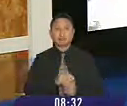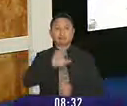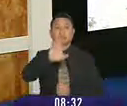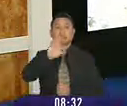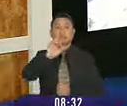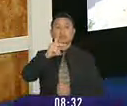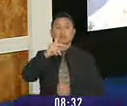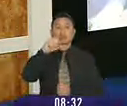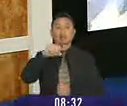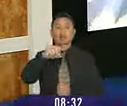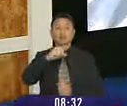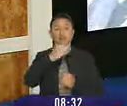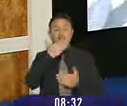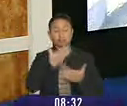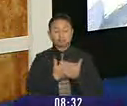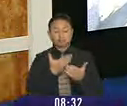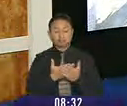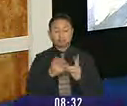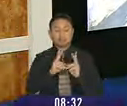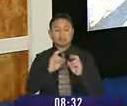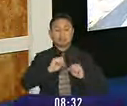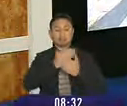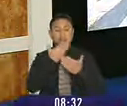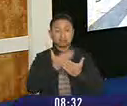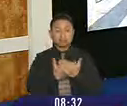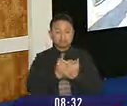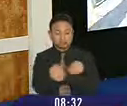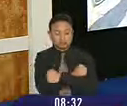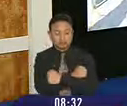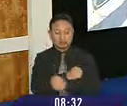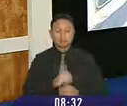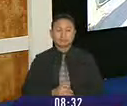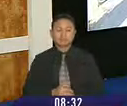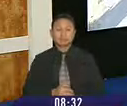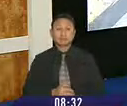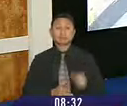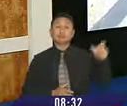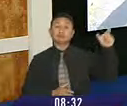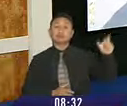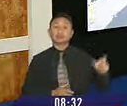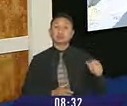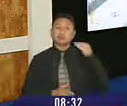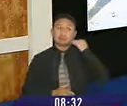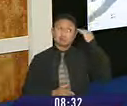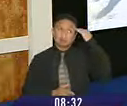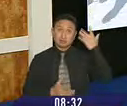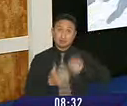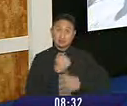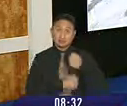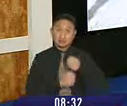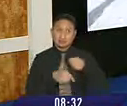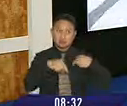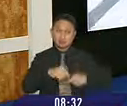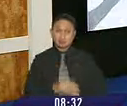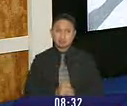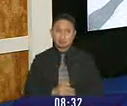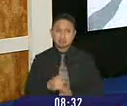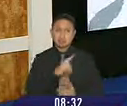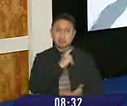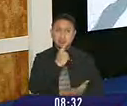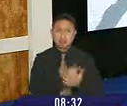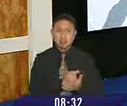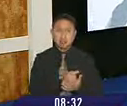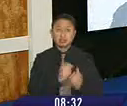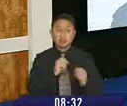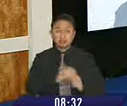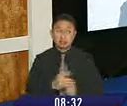Gracias, don Topo. Abrazo a los vecinos. Y lo que dice, pues, este adulto que ya vive mucho tiempo en la zona, tiene toda la razón. Hay que